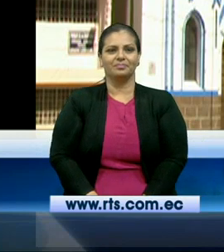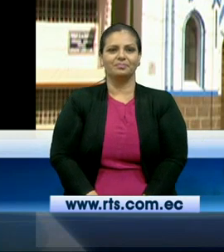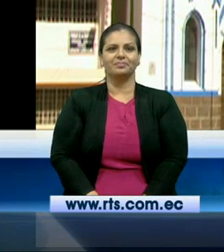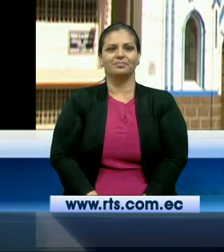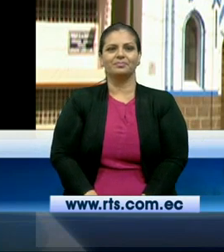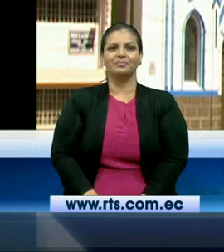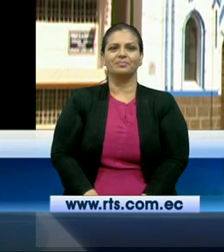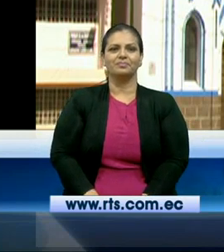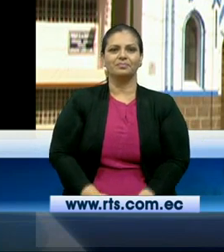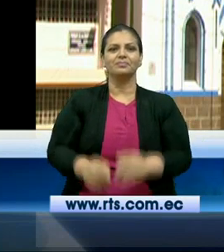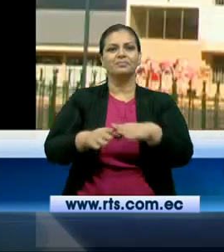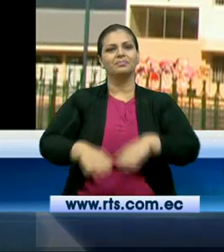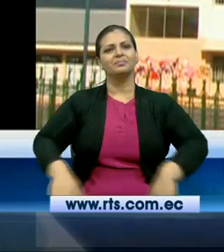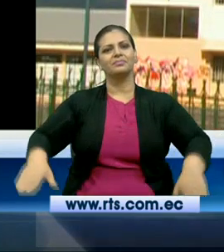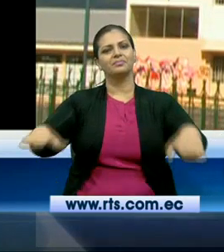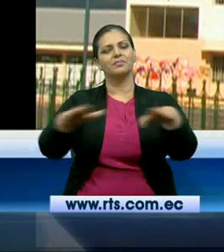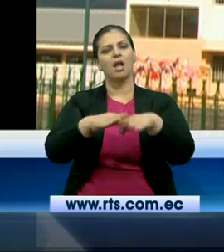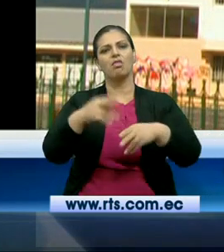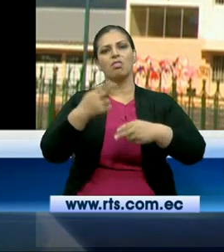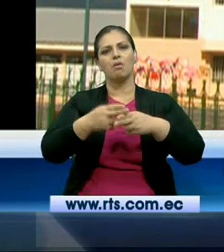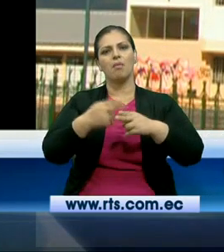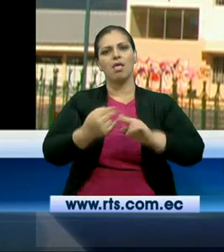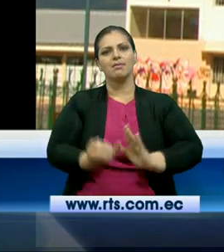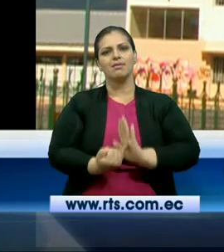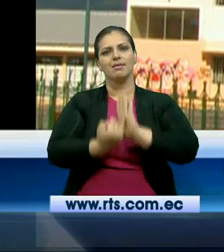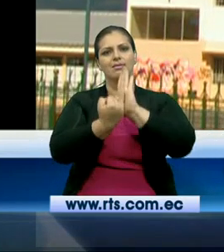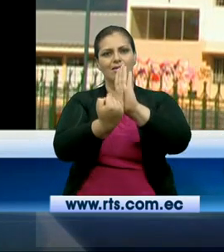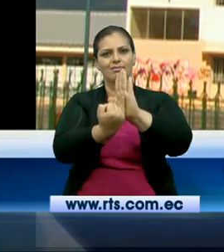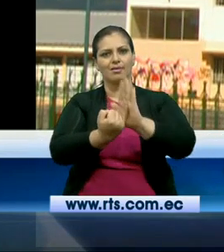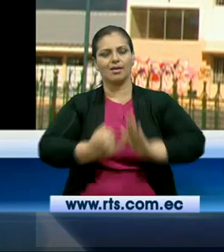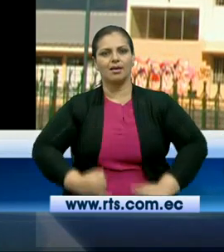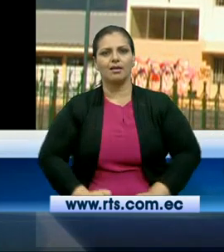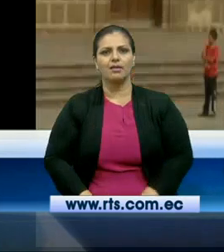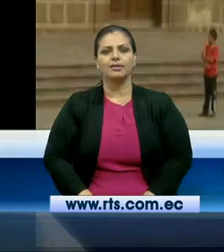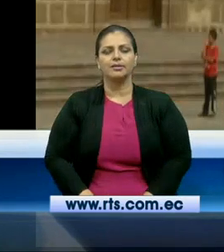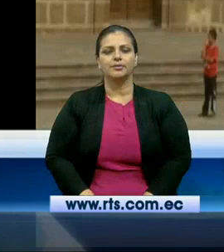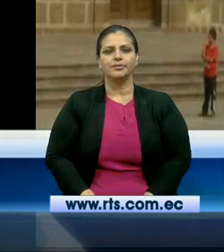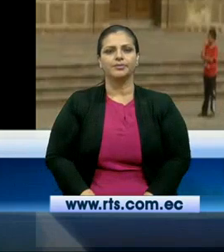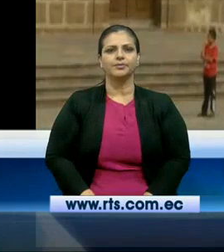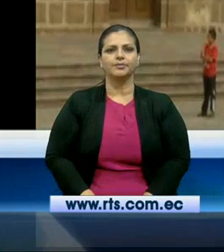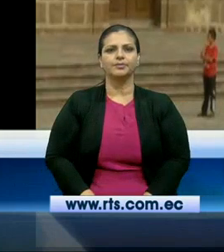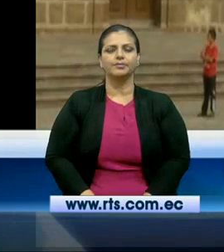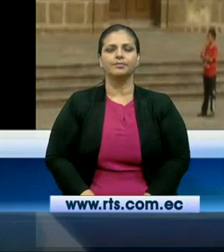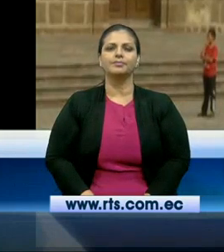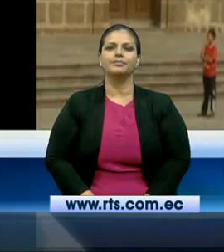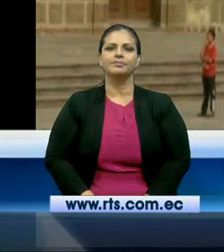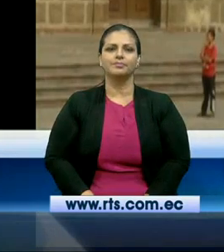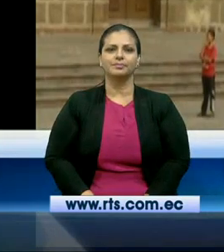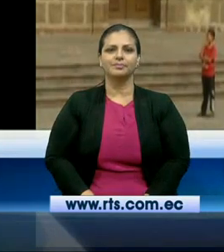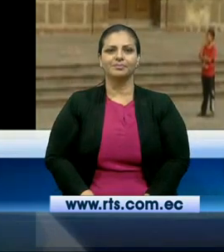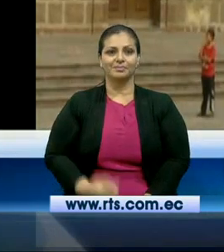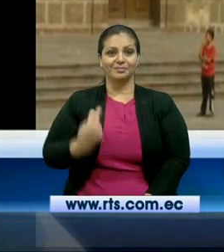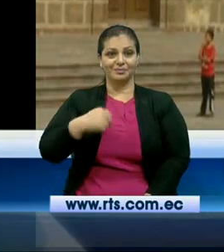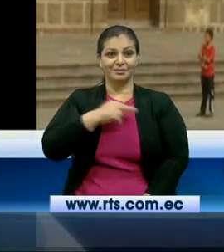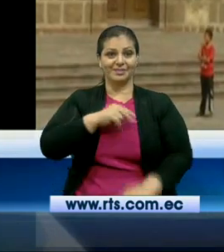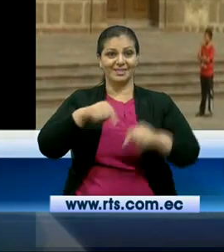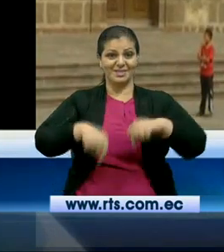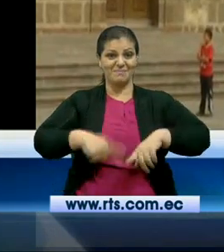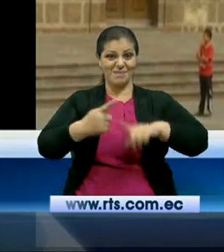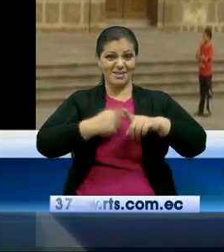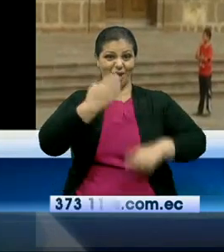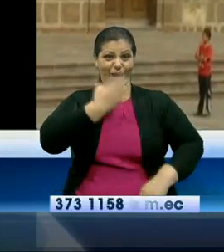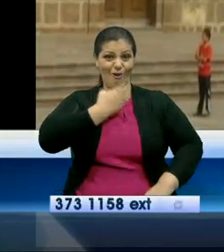Identidad de la comuna Lumbicé, pertenecemos a la parroquia de Cumbayá. Nosotros en las fiestas de agosto,